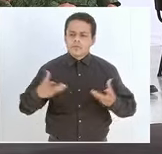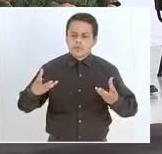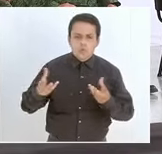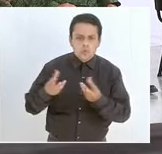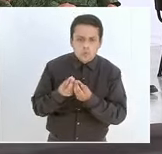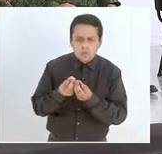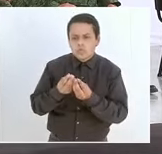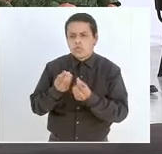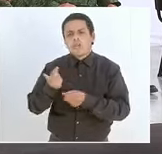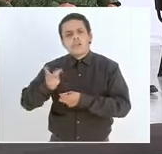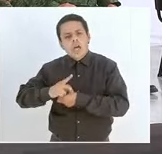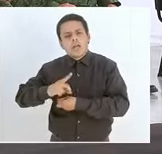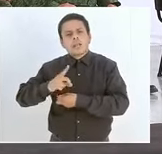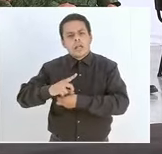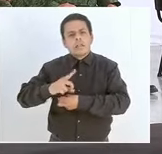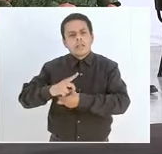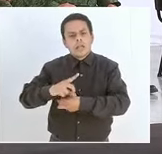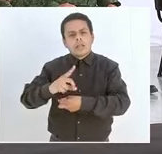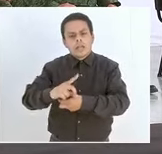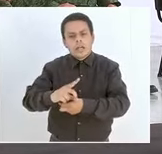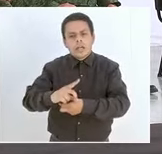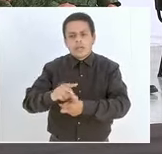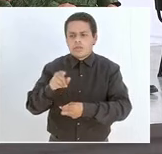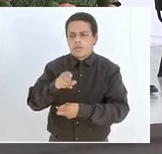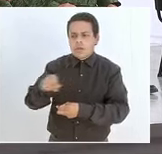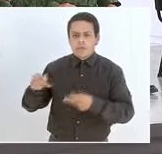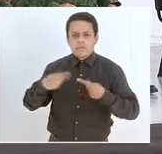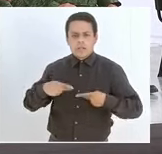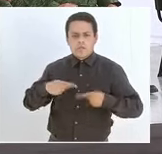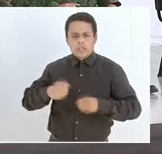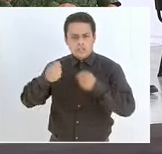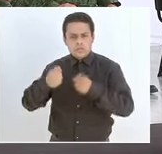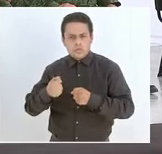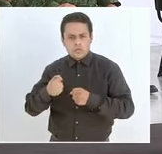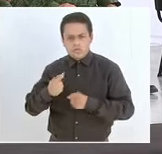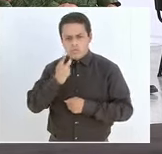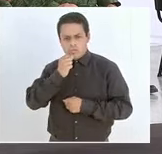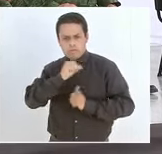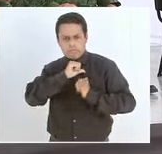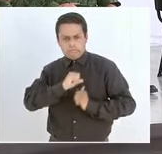reuniones diarias del Gabinete de Seguridad